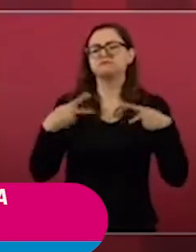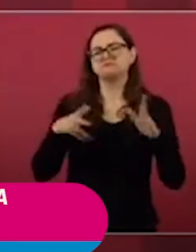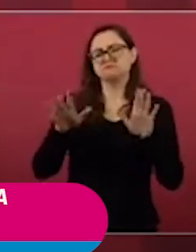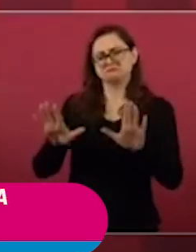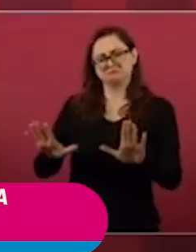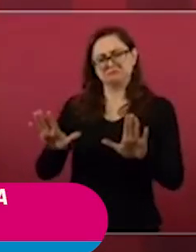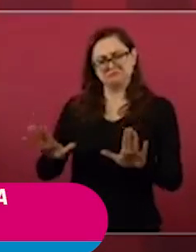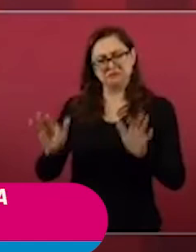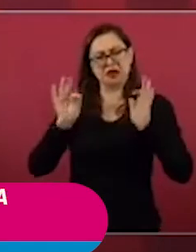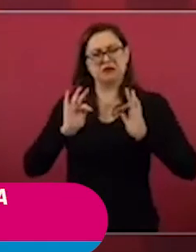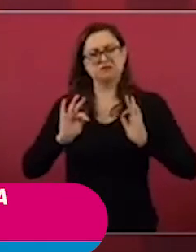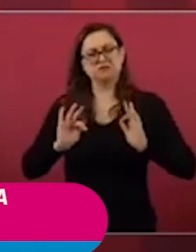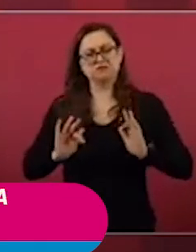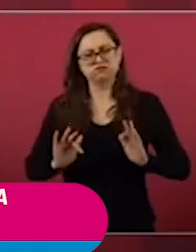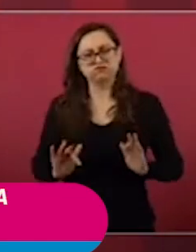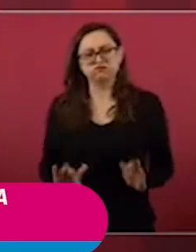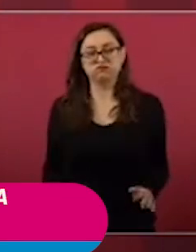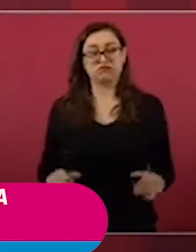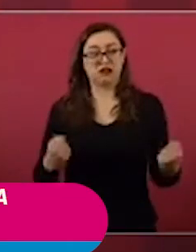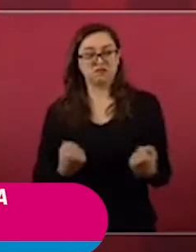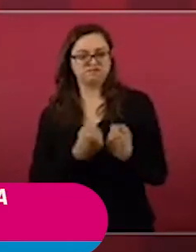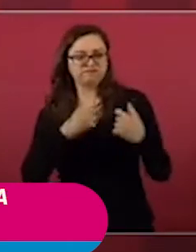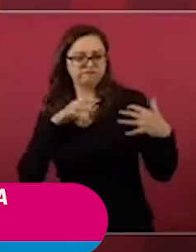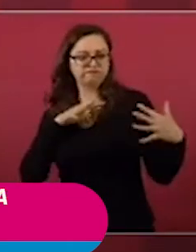de la confrontación,